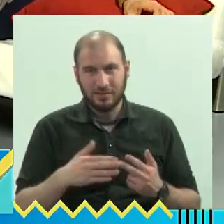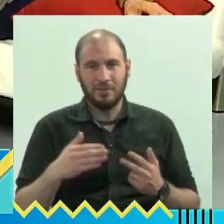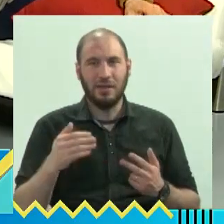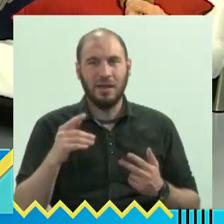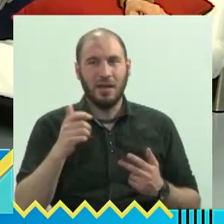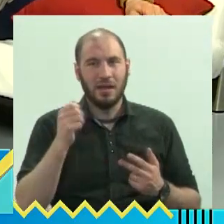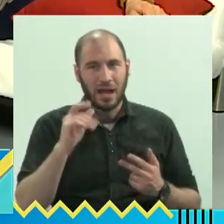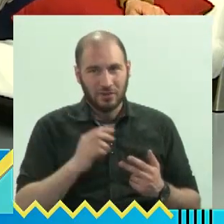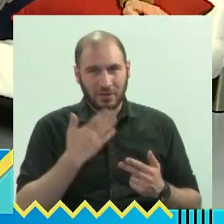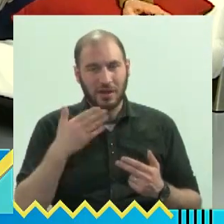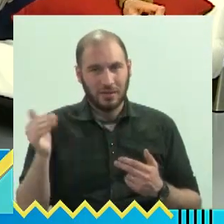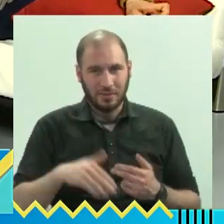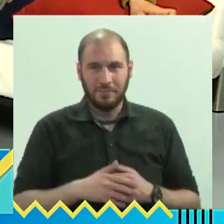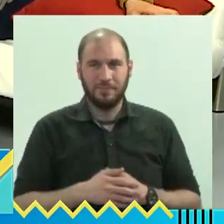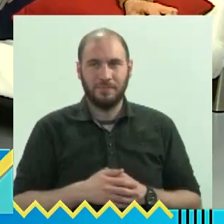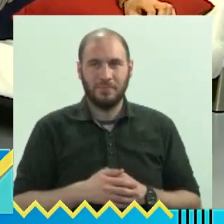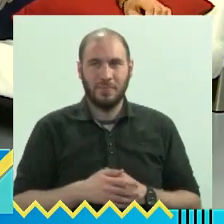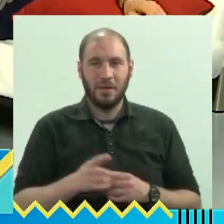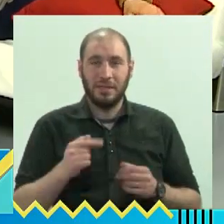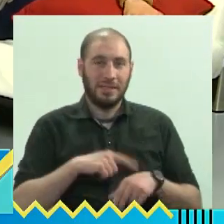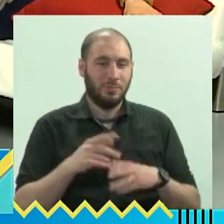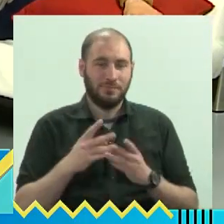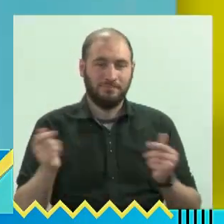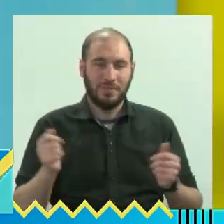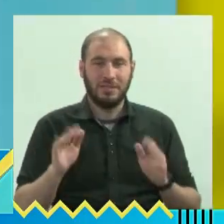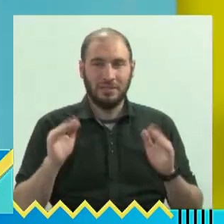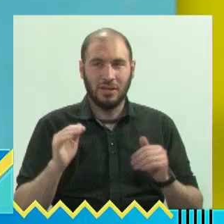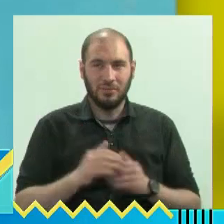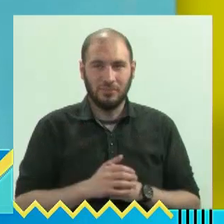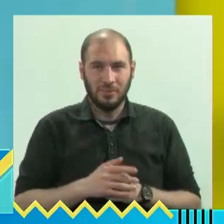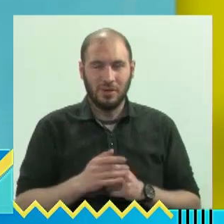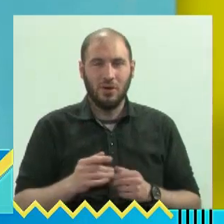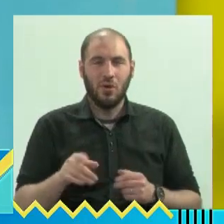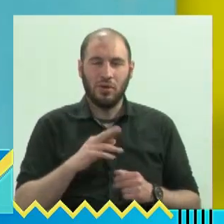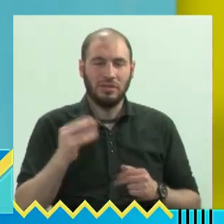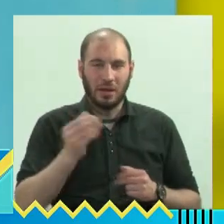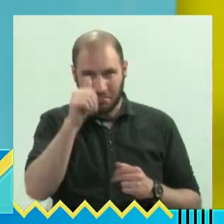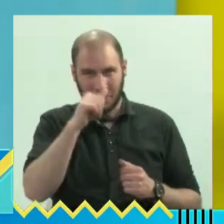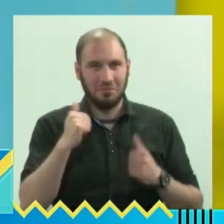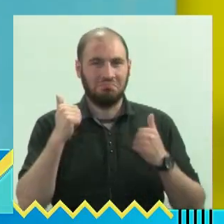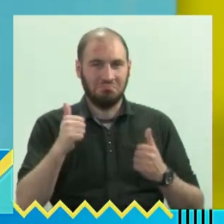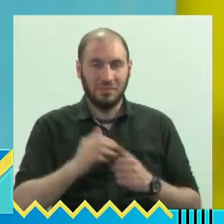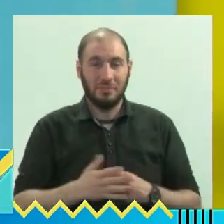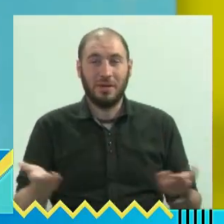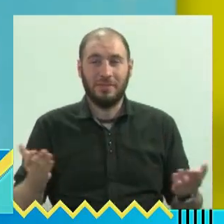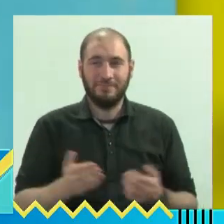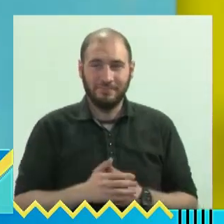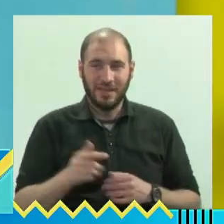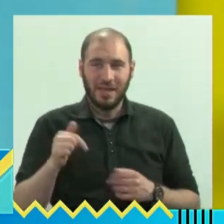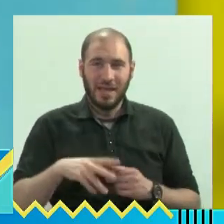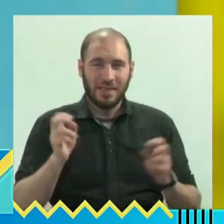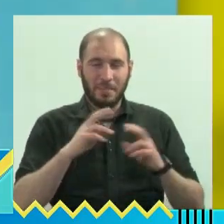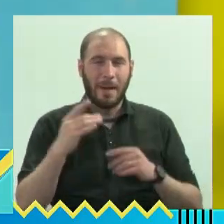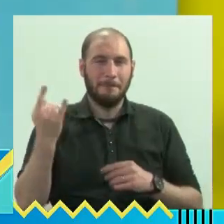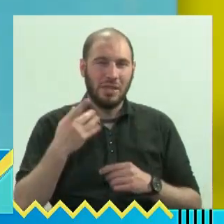acá. Gaby, muchas gracias también por haber estado presente. No nos queda más tiempo, nos vamos, les deseamos un muy buen fin de semana y bueno, esto se trató de